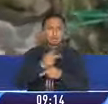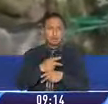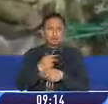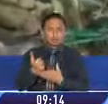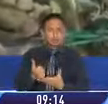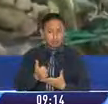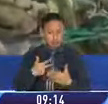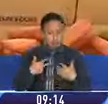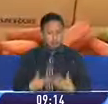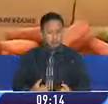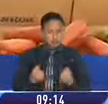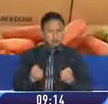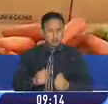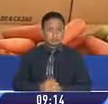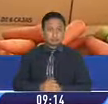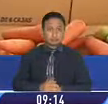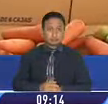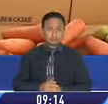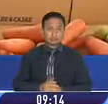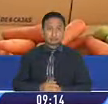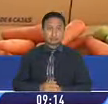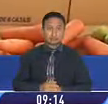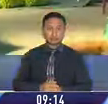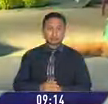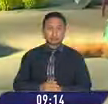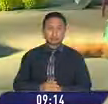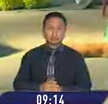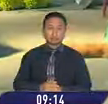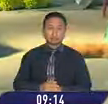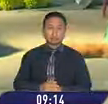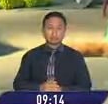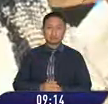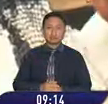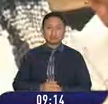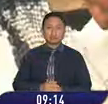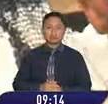garanticen su salud y la sostenibilidad. Informó Andrea Navarrete.